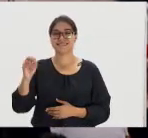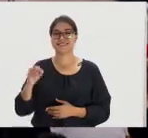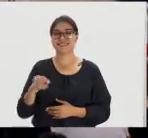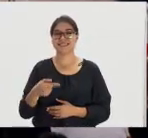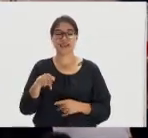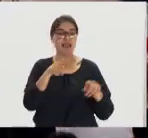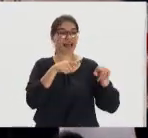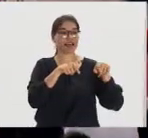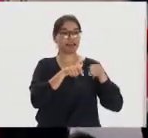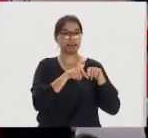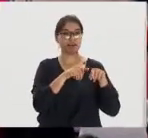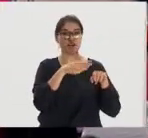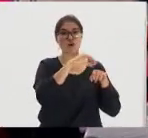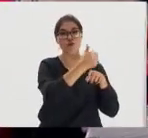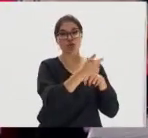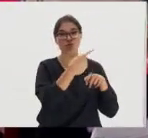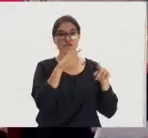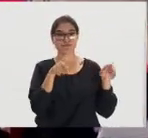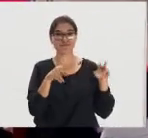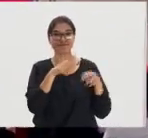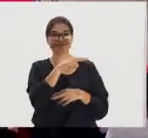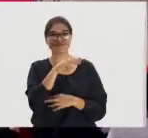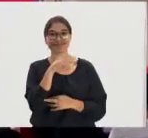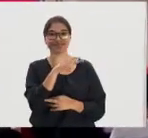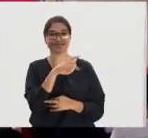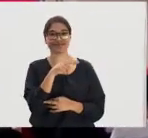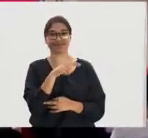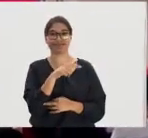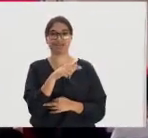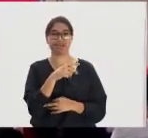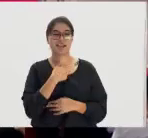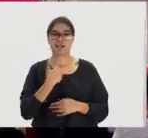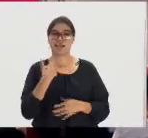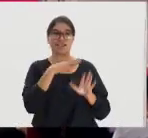tampoco. Ya parece el chapulín este volado.